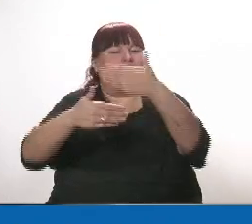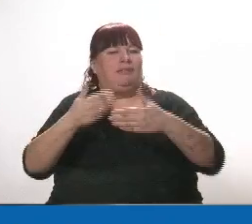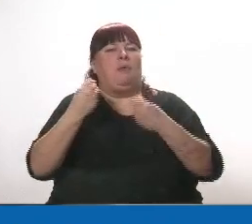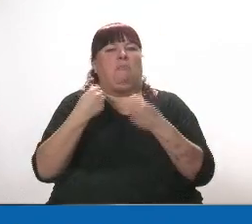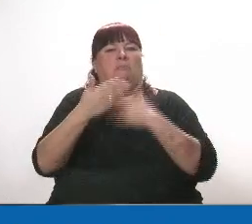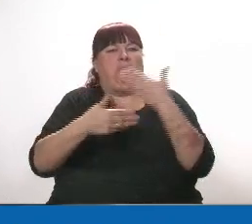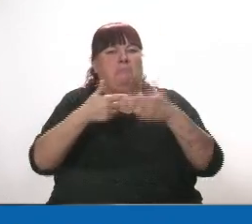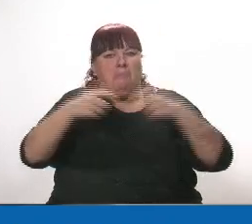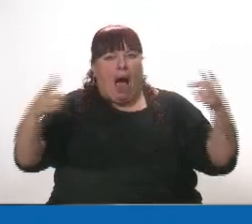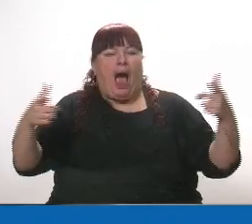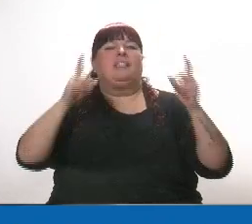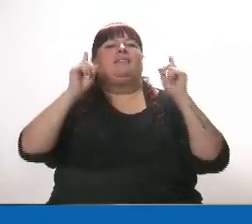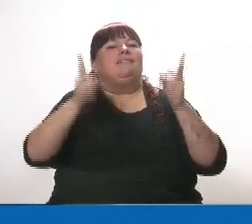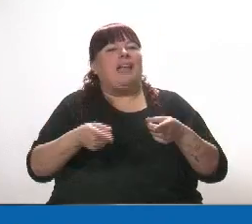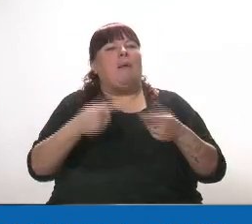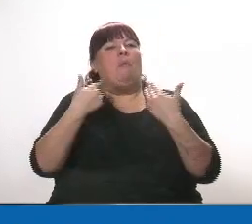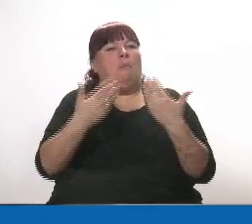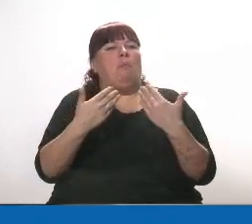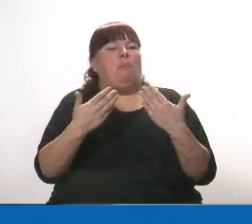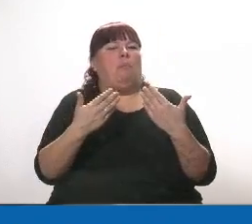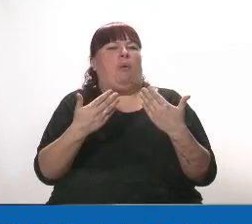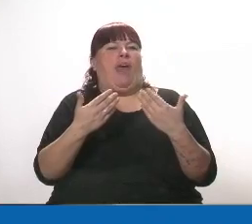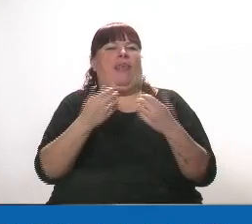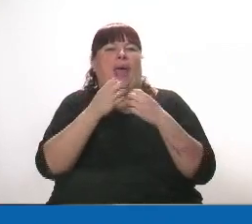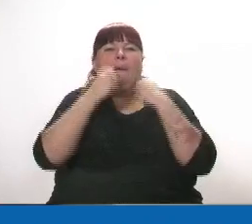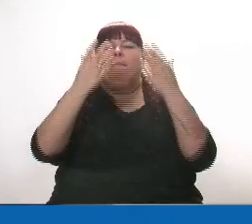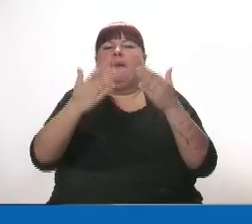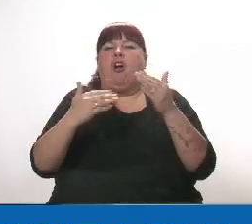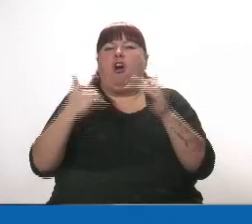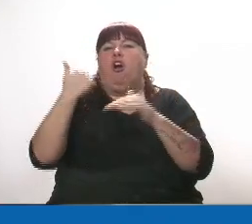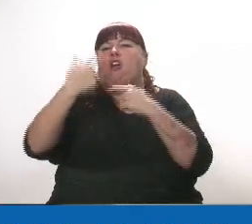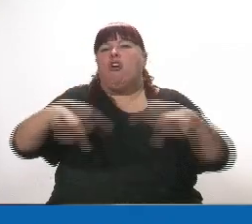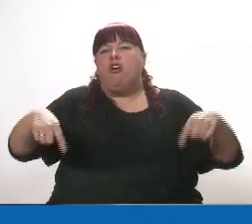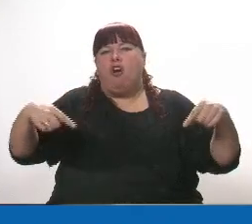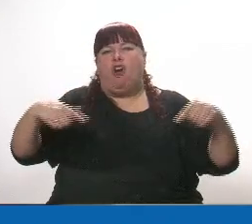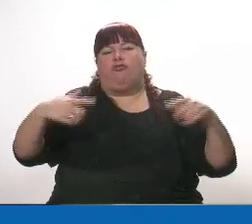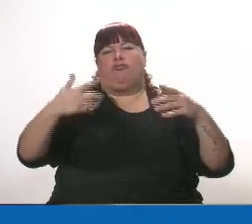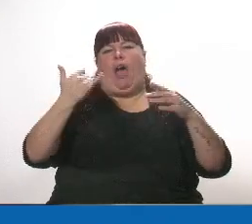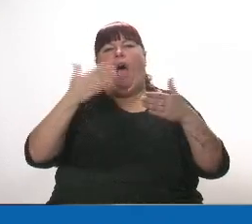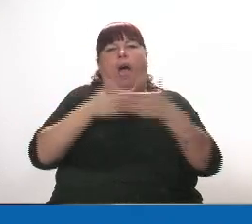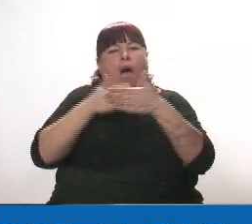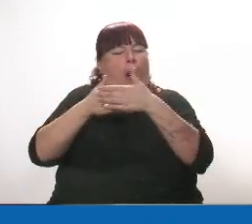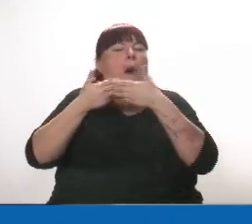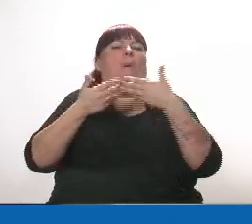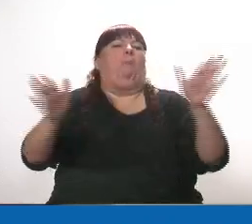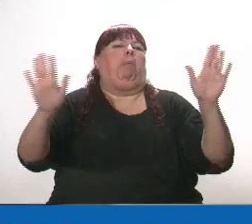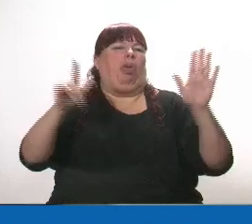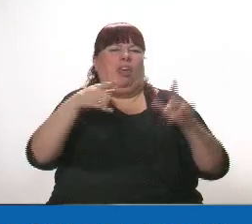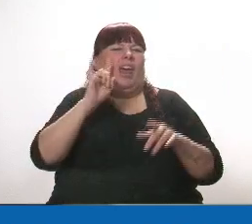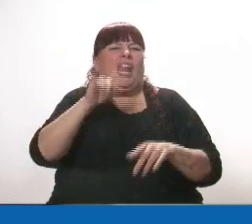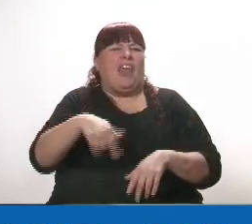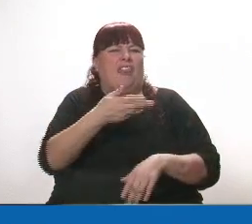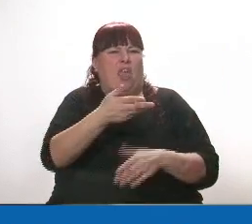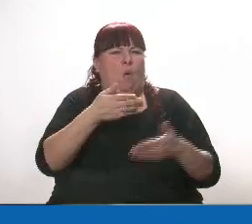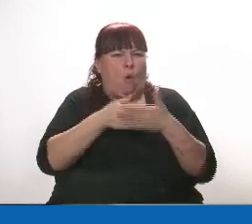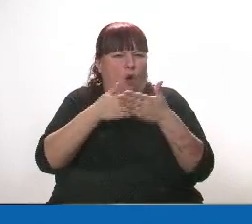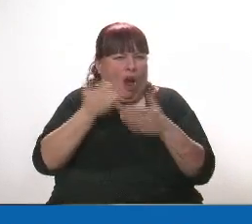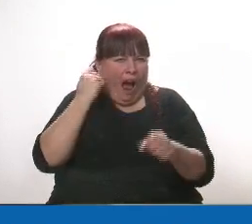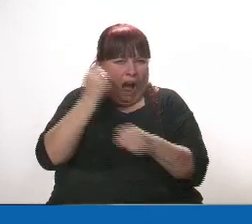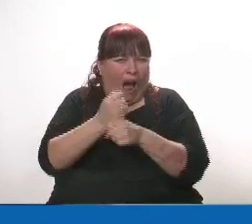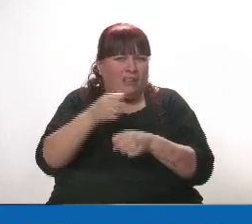desarrolle y que realmente pueda superar todas estas limitaciones absurdas en las que Hemos